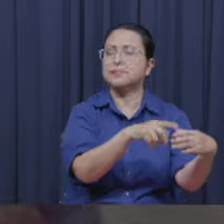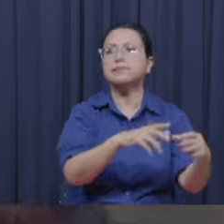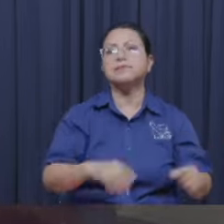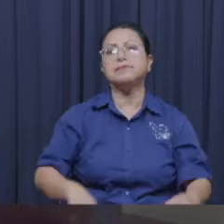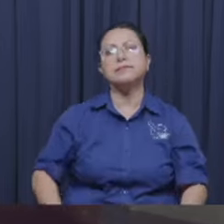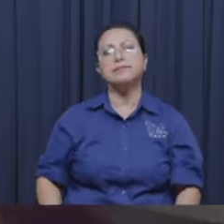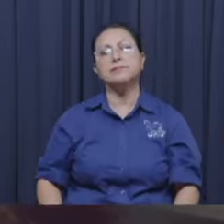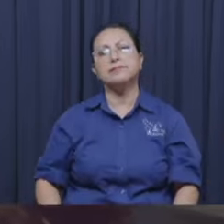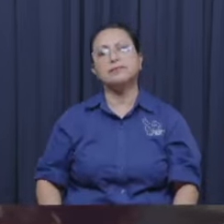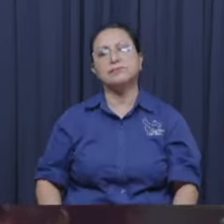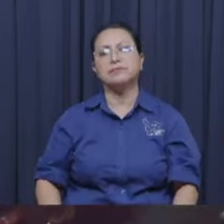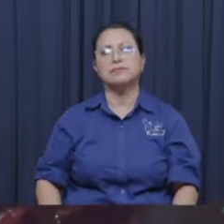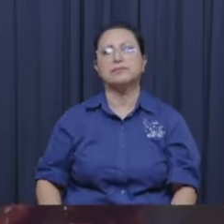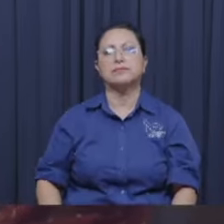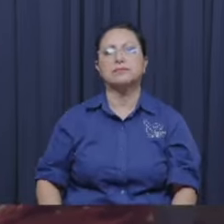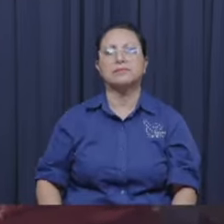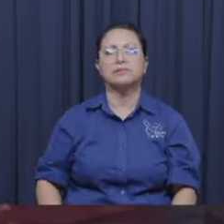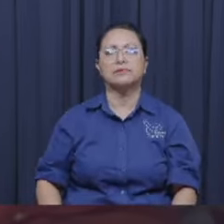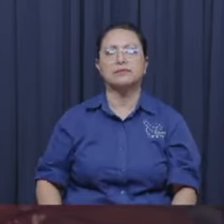Pero entonces,